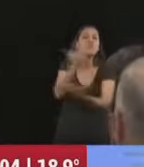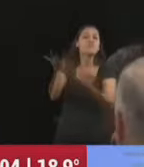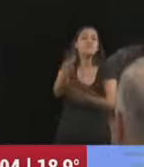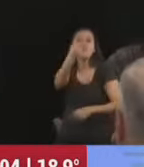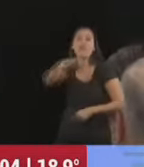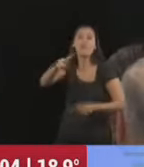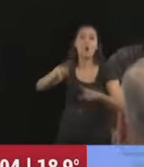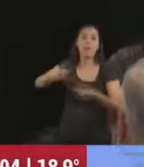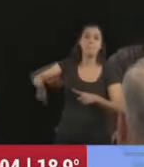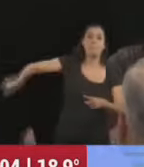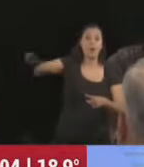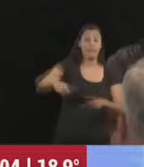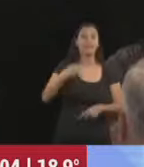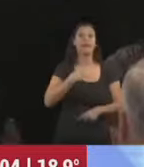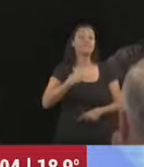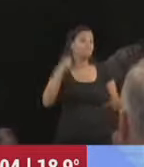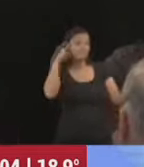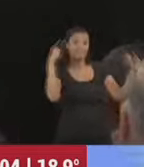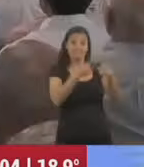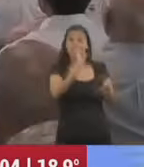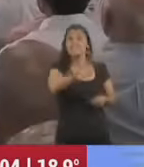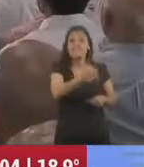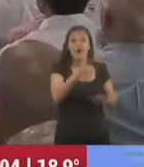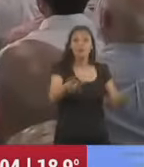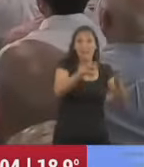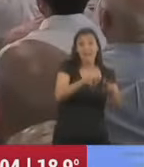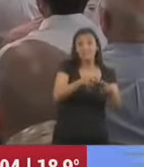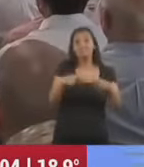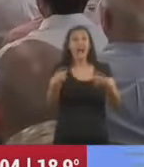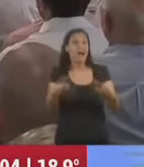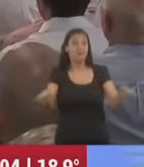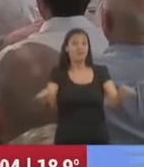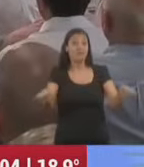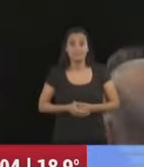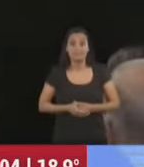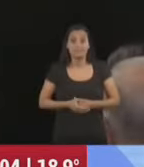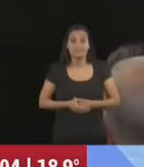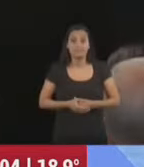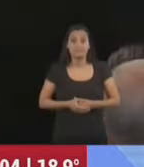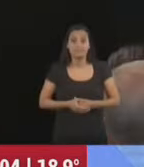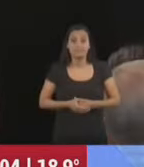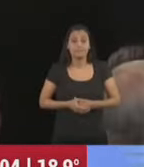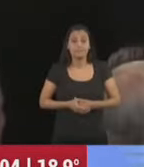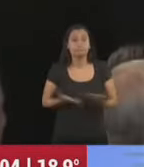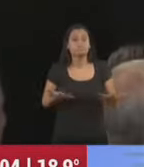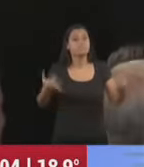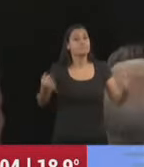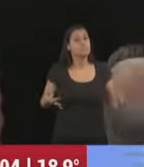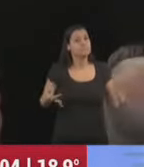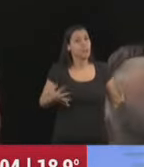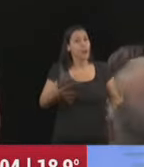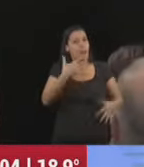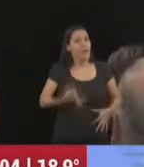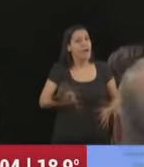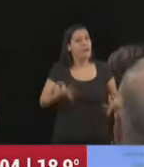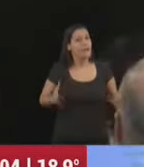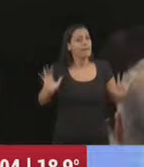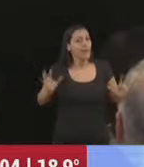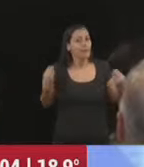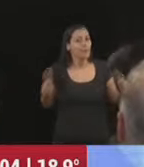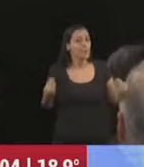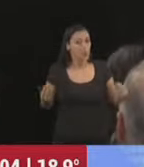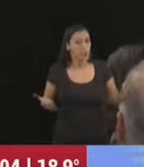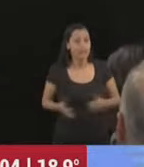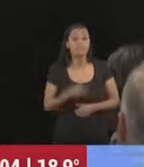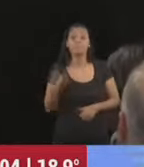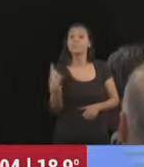debate cultural que se tiene que empezar a corregir en un país que cada vez lamentablemente tiene más pobres. Ahora, gobernador,